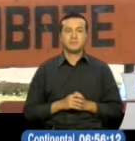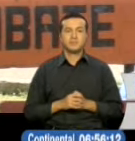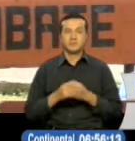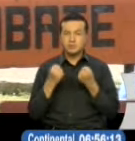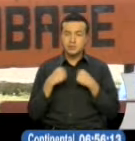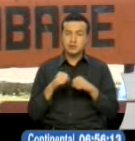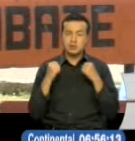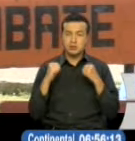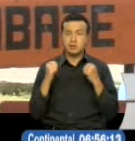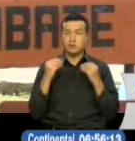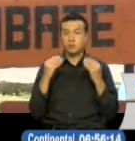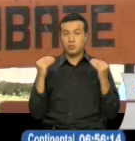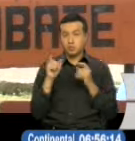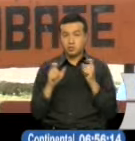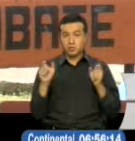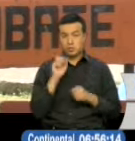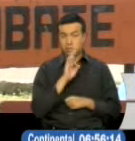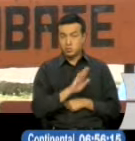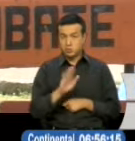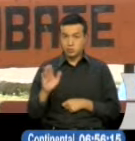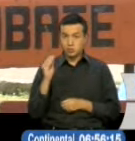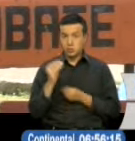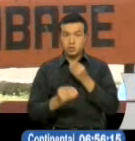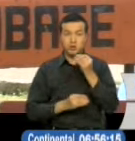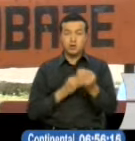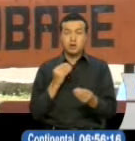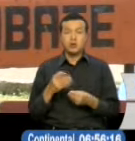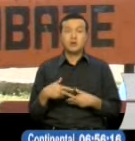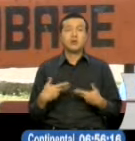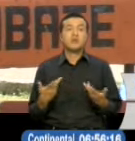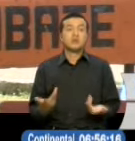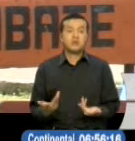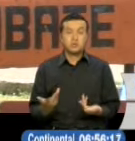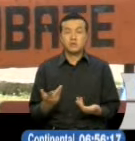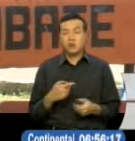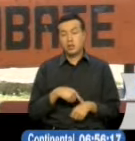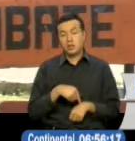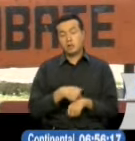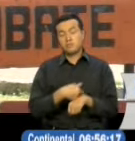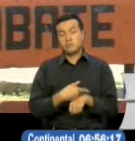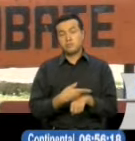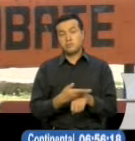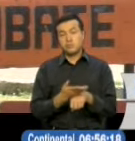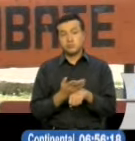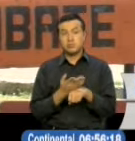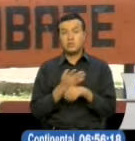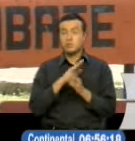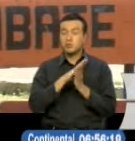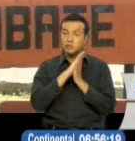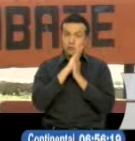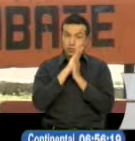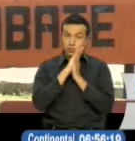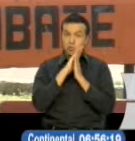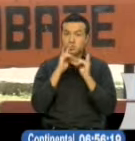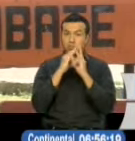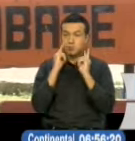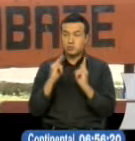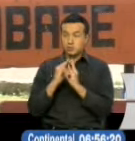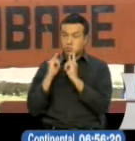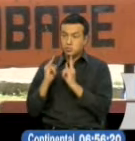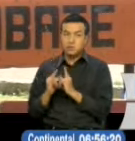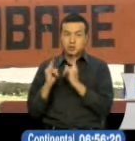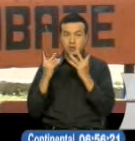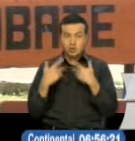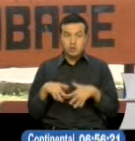esforzado que ha sido para muchos de ustedes tener que durante tanto tiempo seguir pernoctando en las carpas. Y por